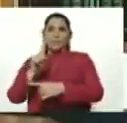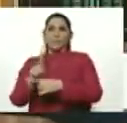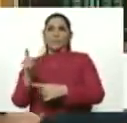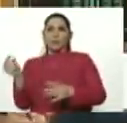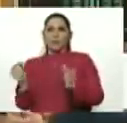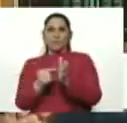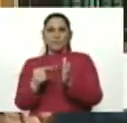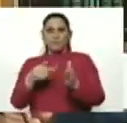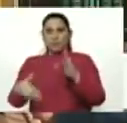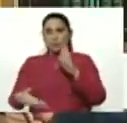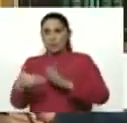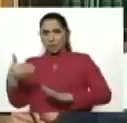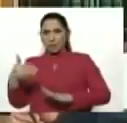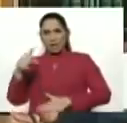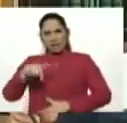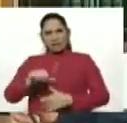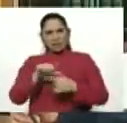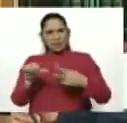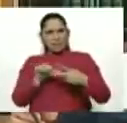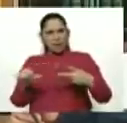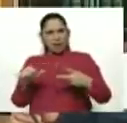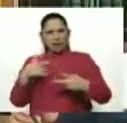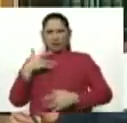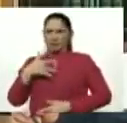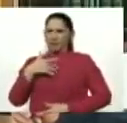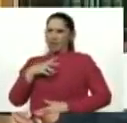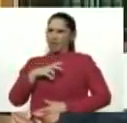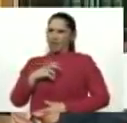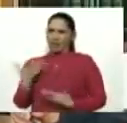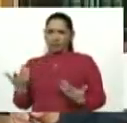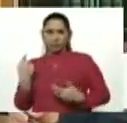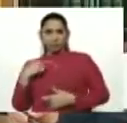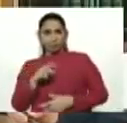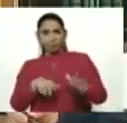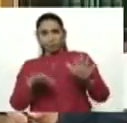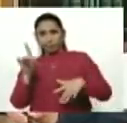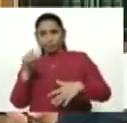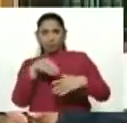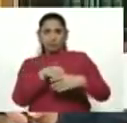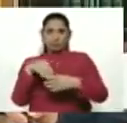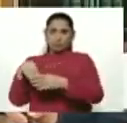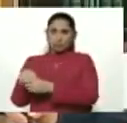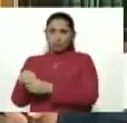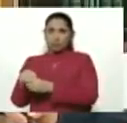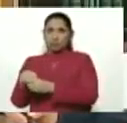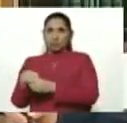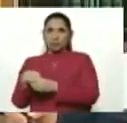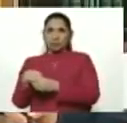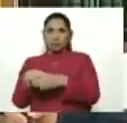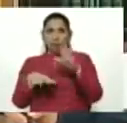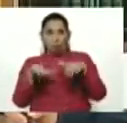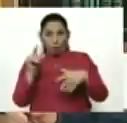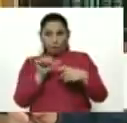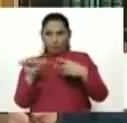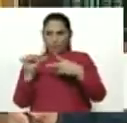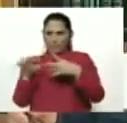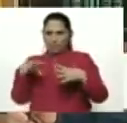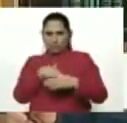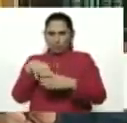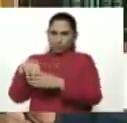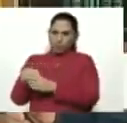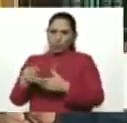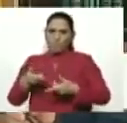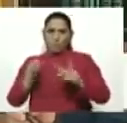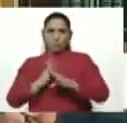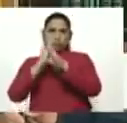semana, se sentían raros, tenían 11 semanas en su casa. Eso nos permitió